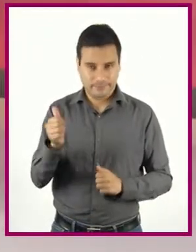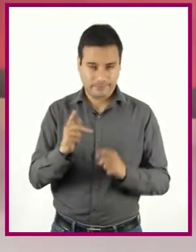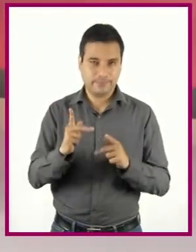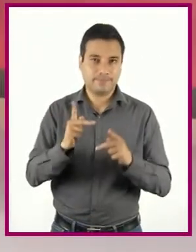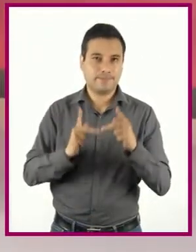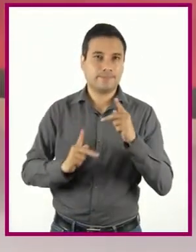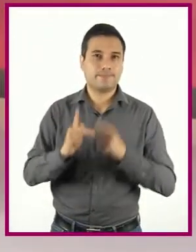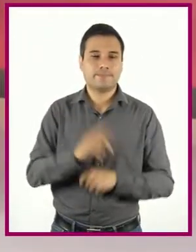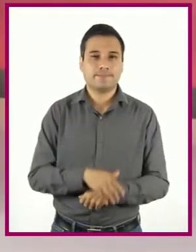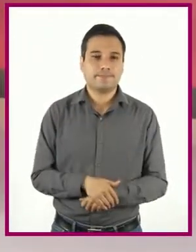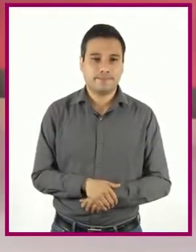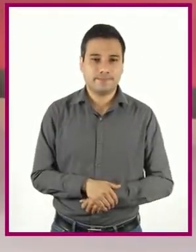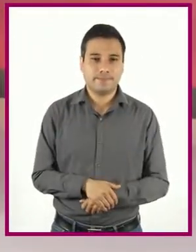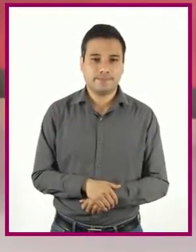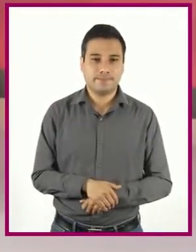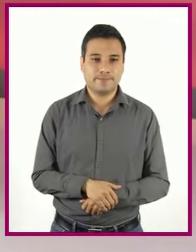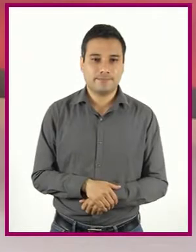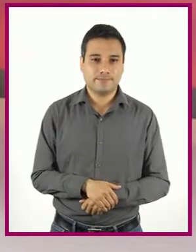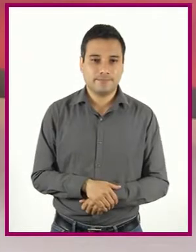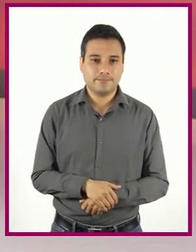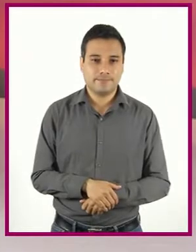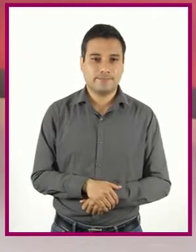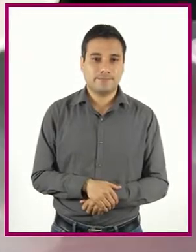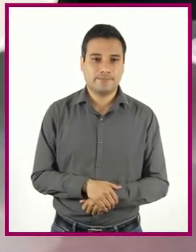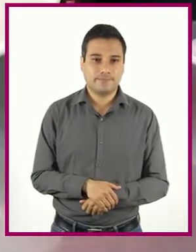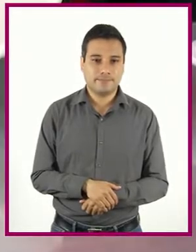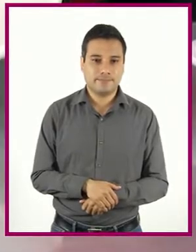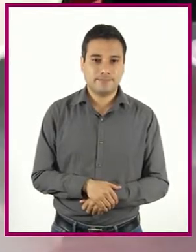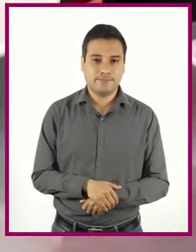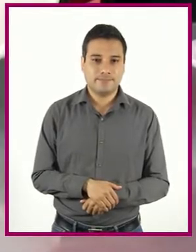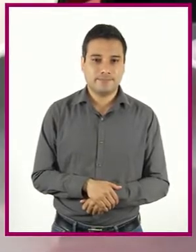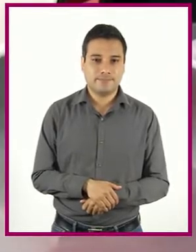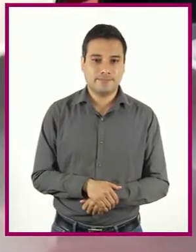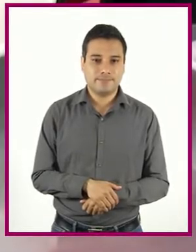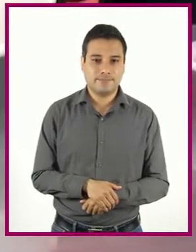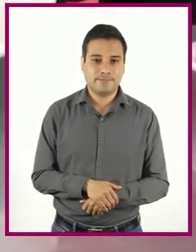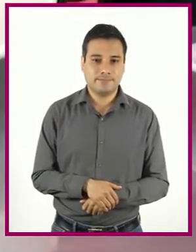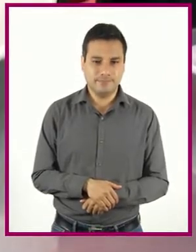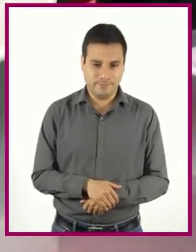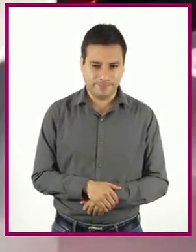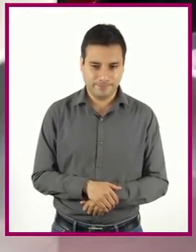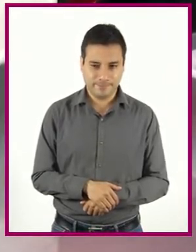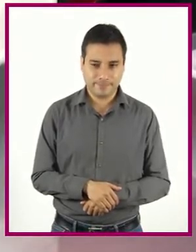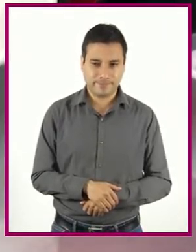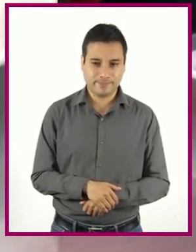¡Testigo, ayúdanos! ¿No? Sí. Testigo, sí. Yodo.